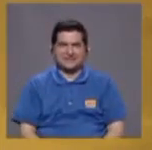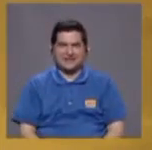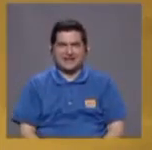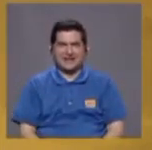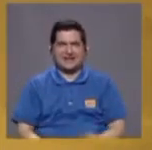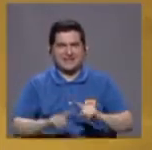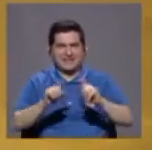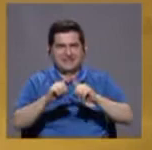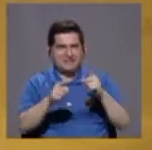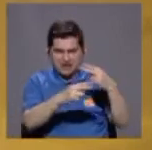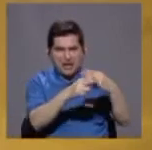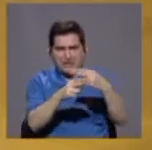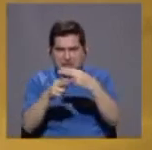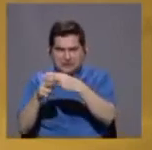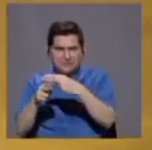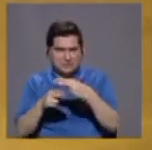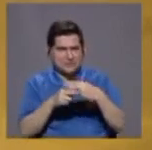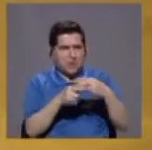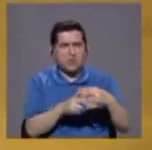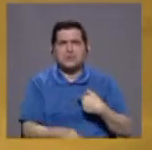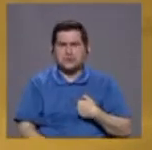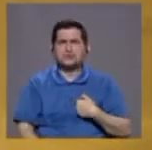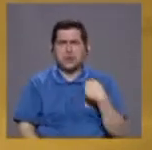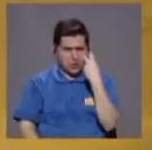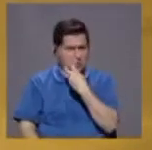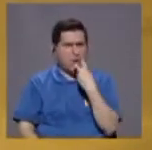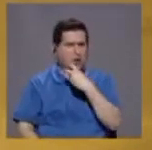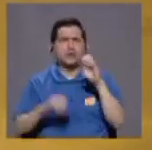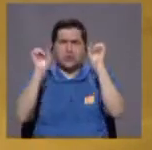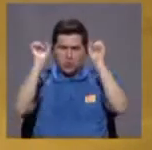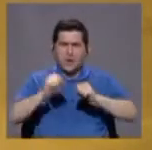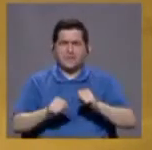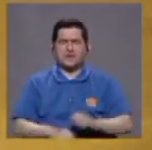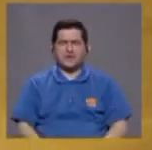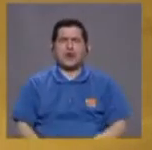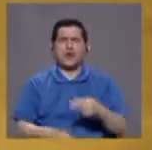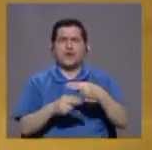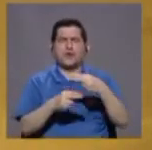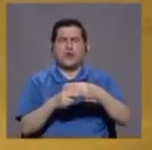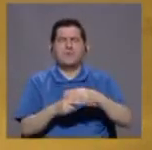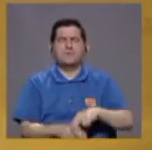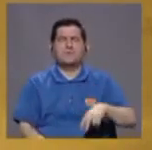Iztaccíhuatl, de manera que algo sé de pronunciar nombres náhuatl, pero